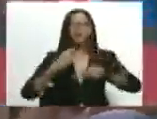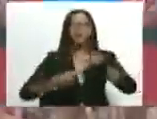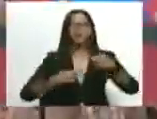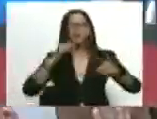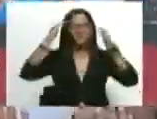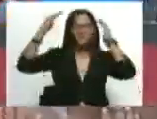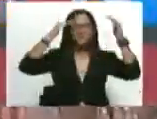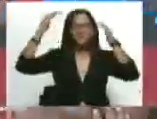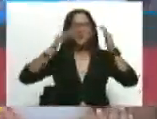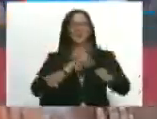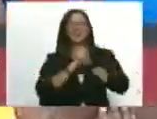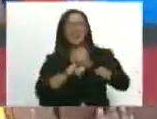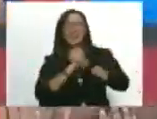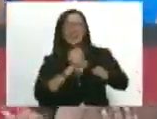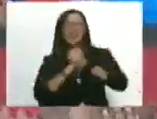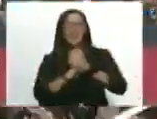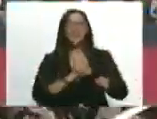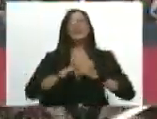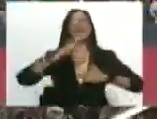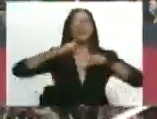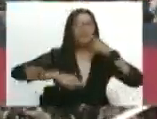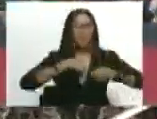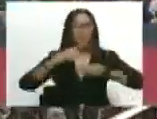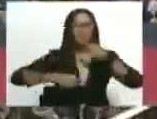solidario Saludos solidario